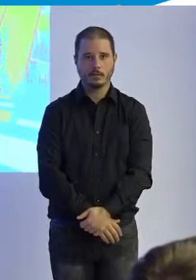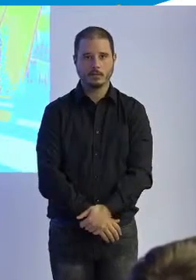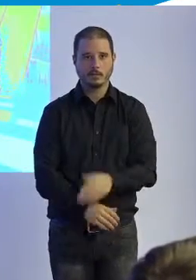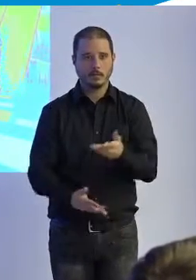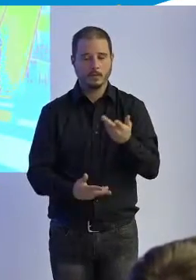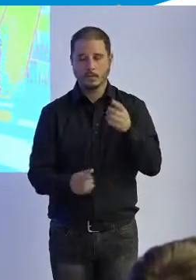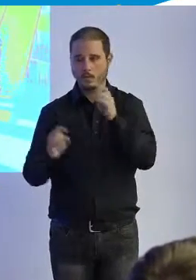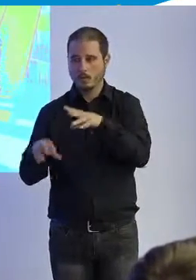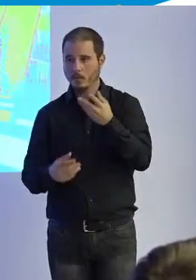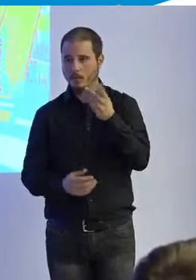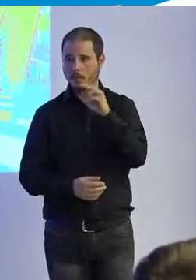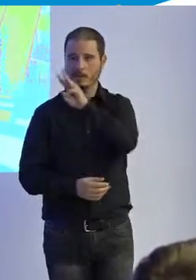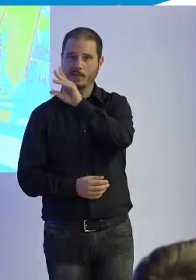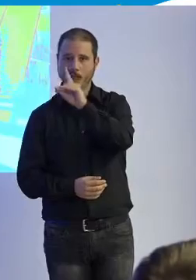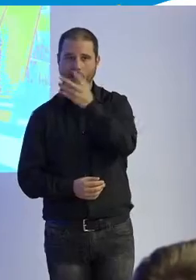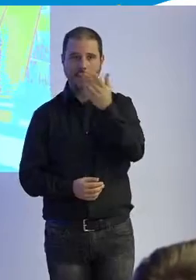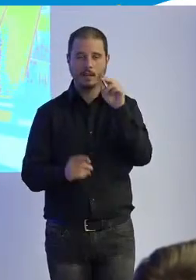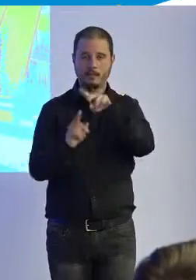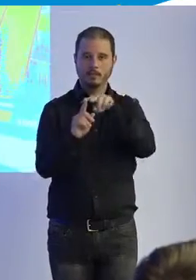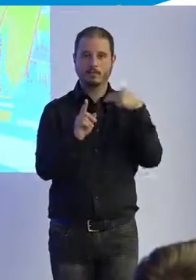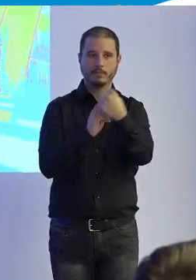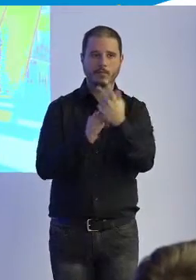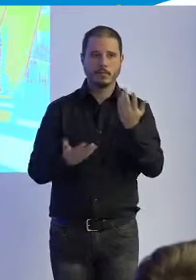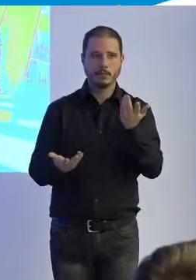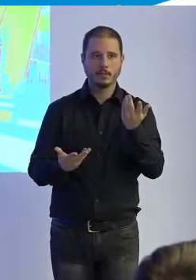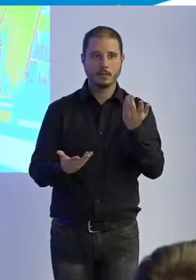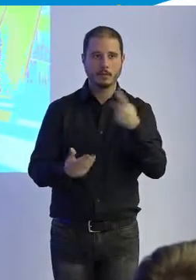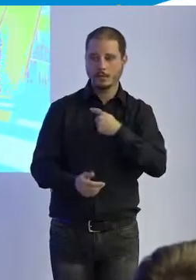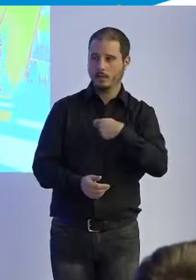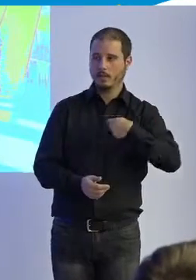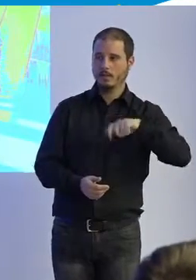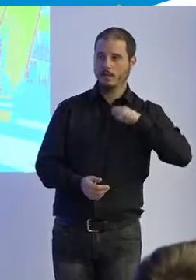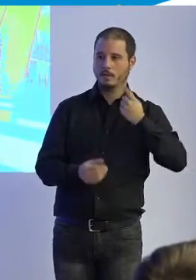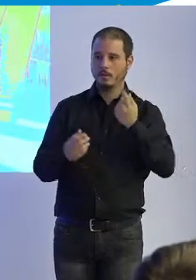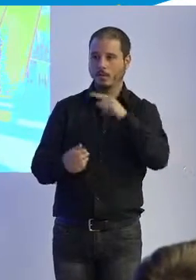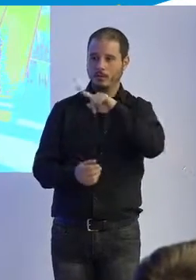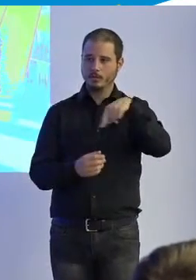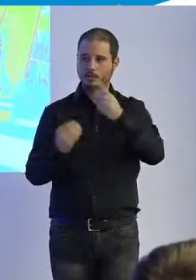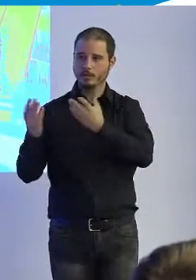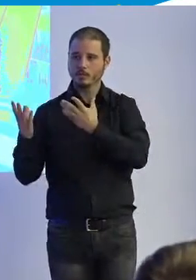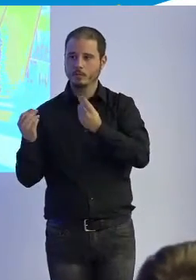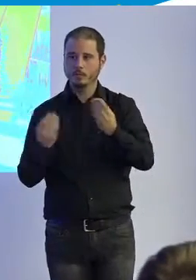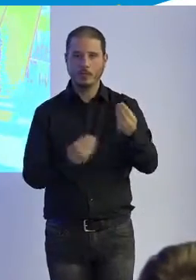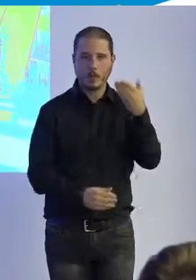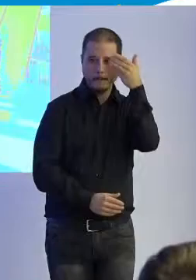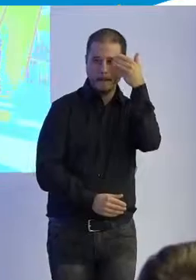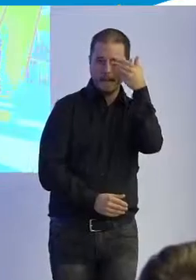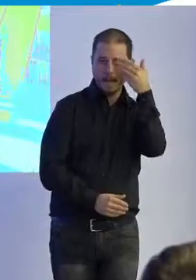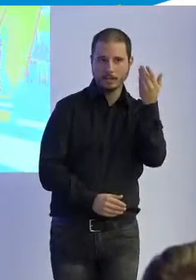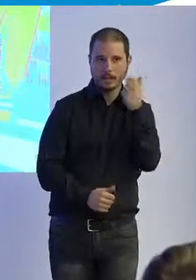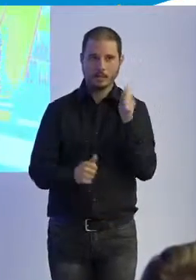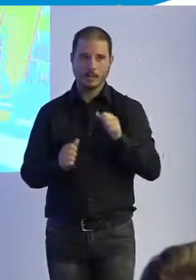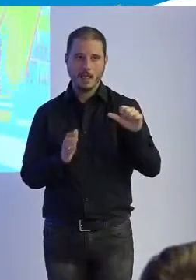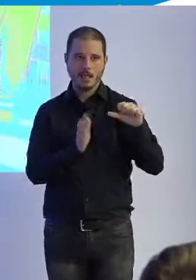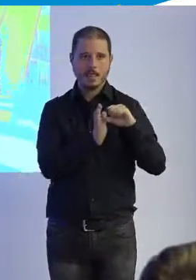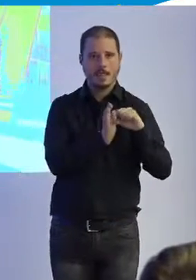el 3D, es que en España somos muy piratas, muy arribistas. Entonces, ahora